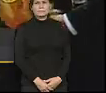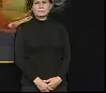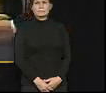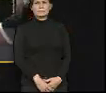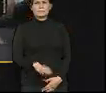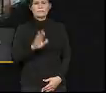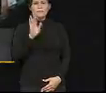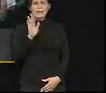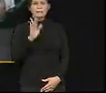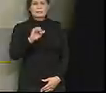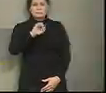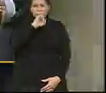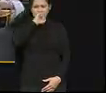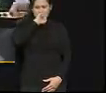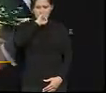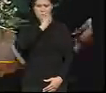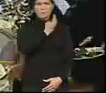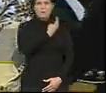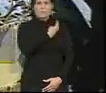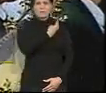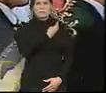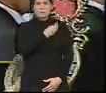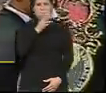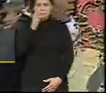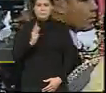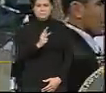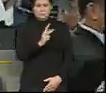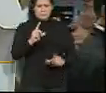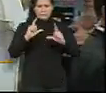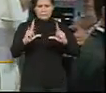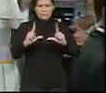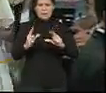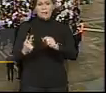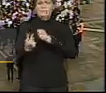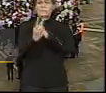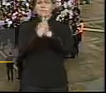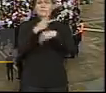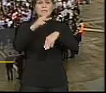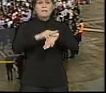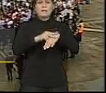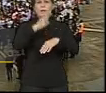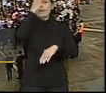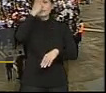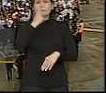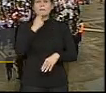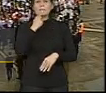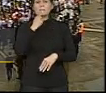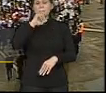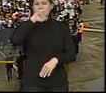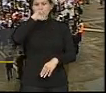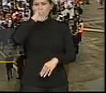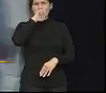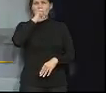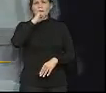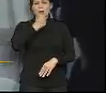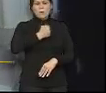De esta forma, su santidad, el Papa Francisco, procedía a bendecir la placa que recuerda la visita al Paraguay de su santidad, Juan Pablo II,